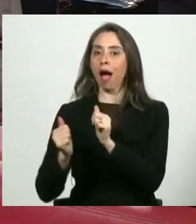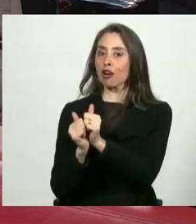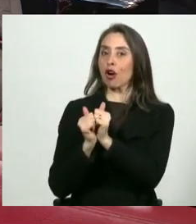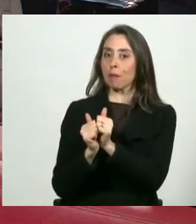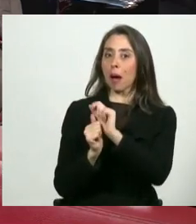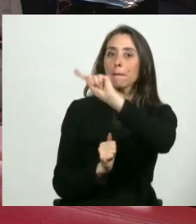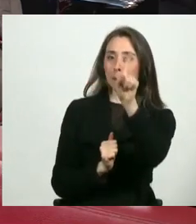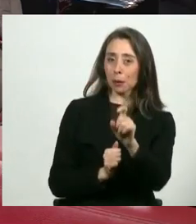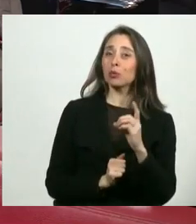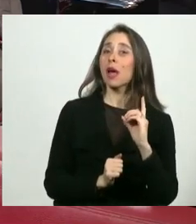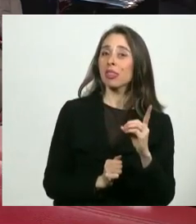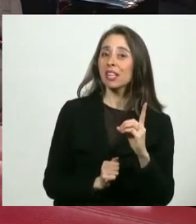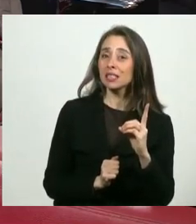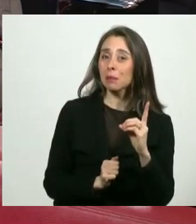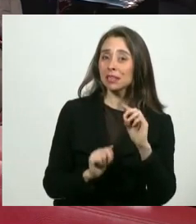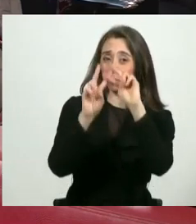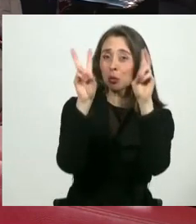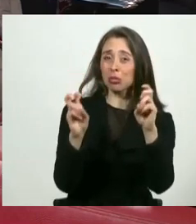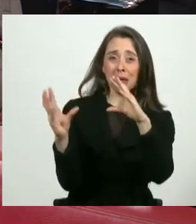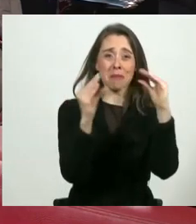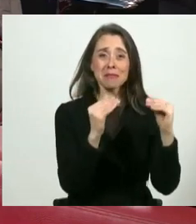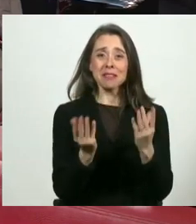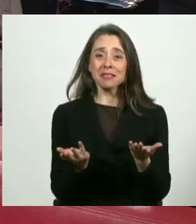la discapacidad un tema?